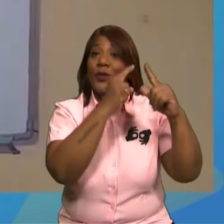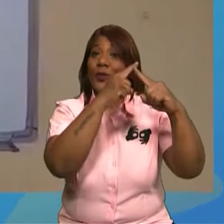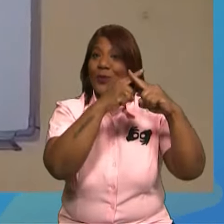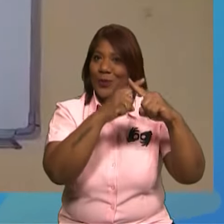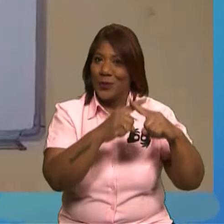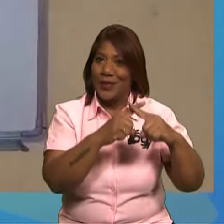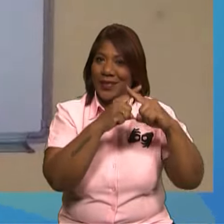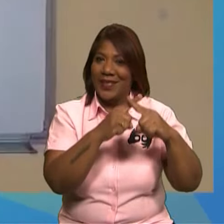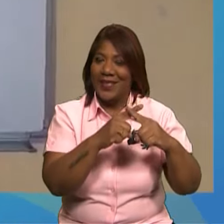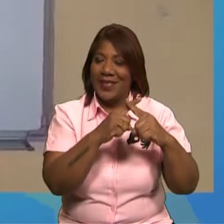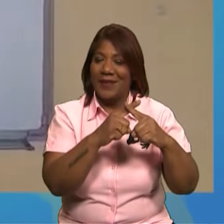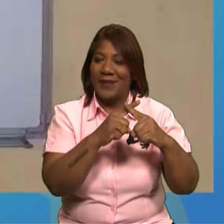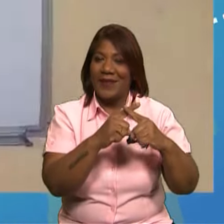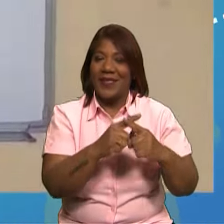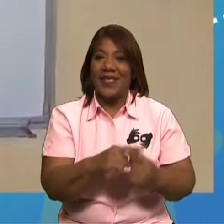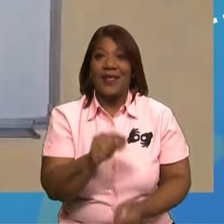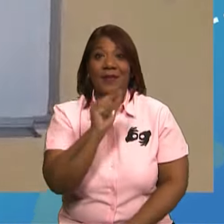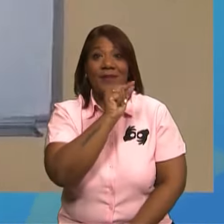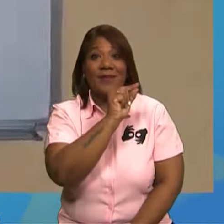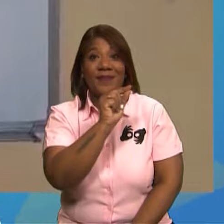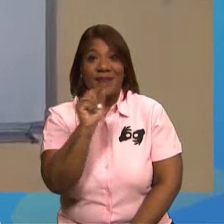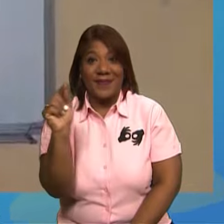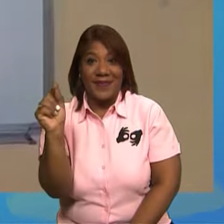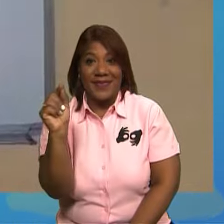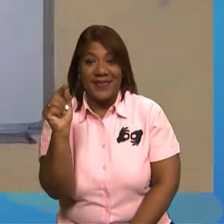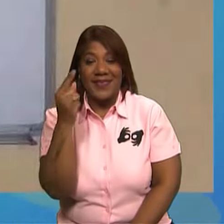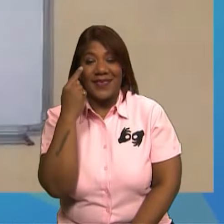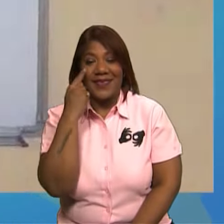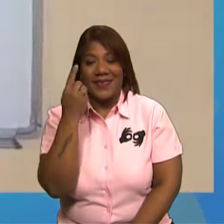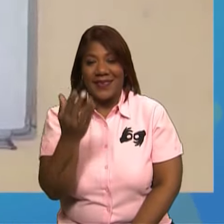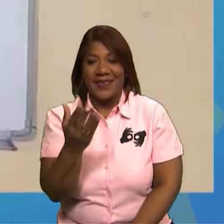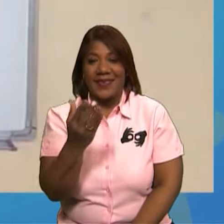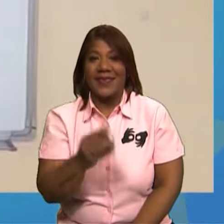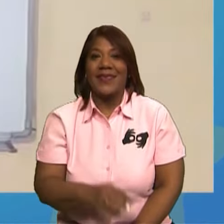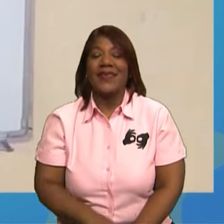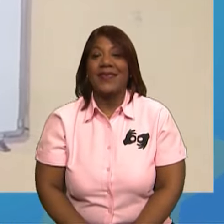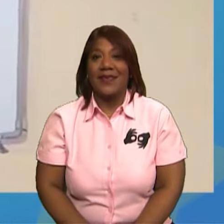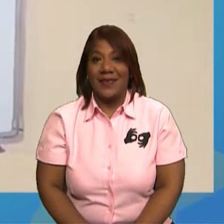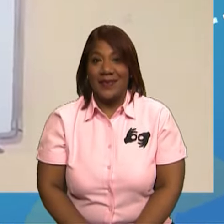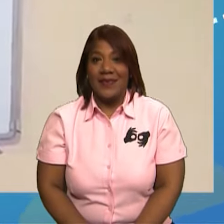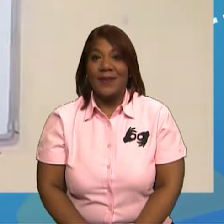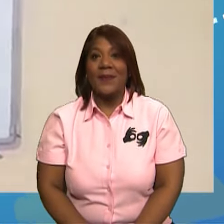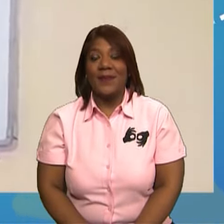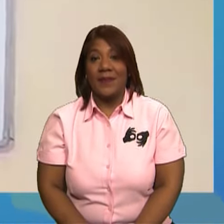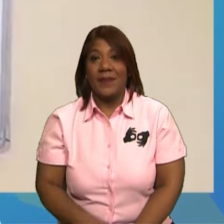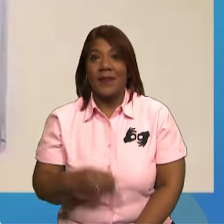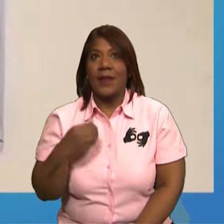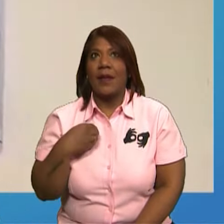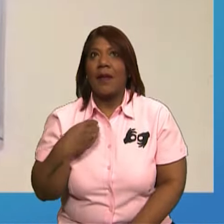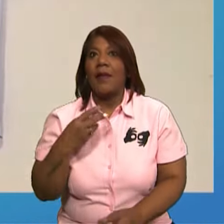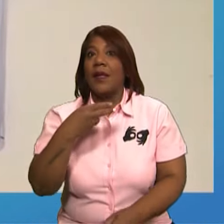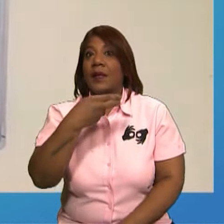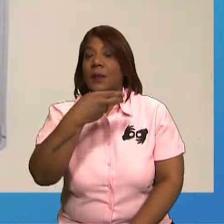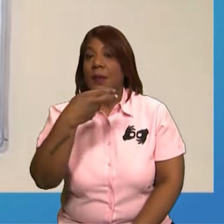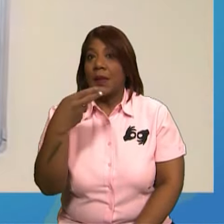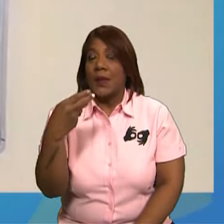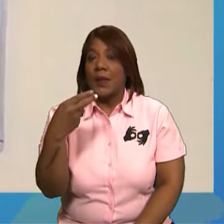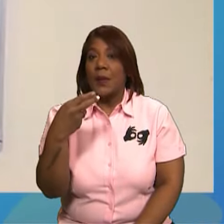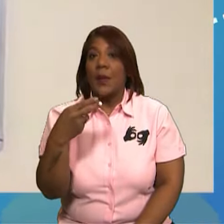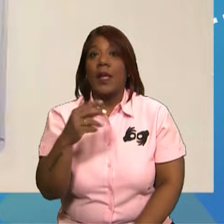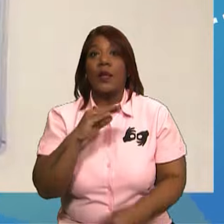y pasamos la línea. Ahora vamos a proceder a multiplicar por